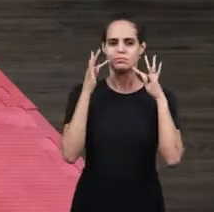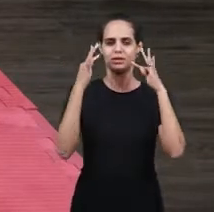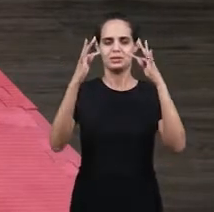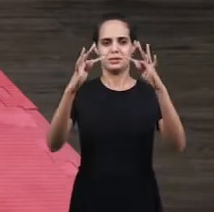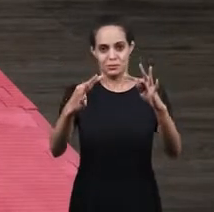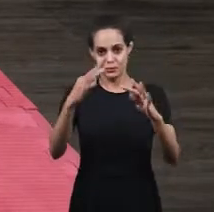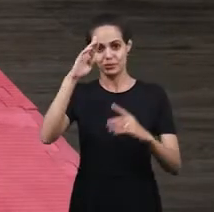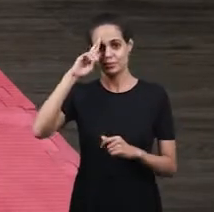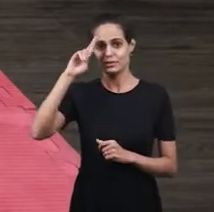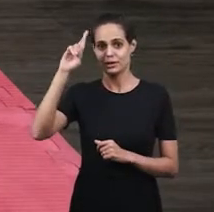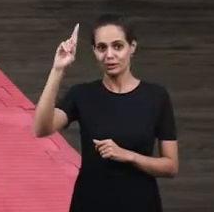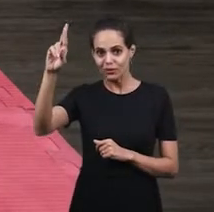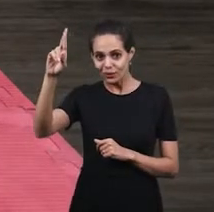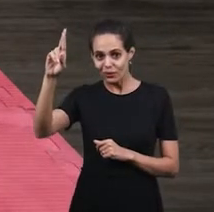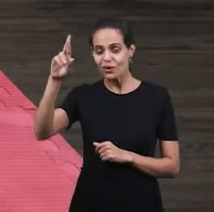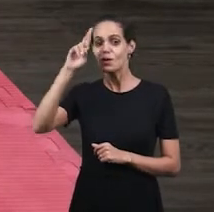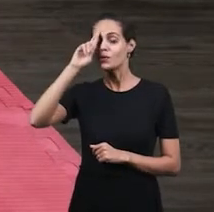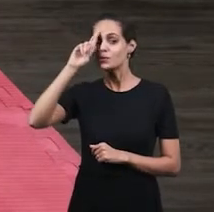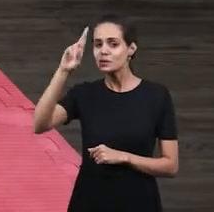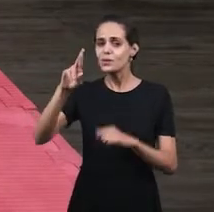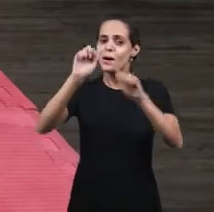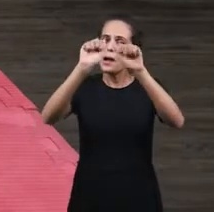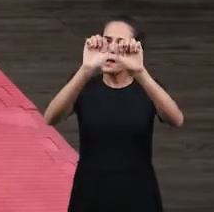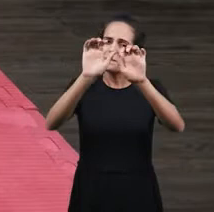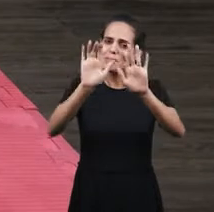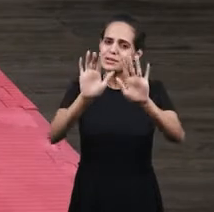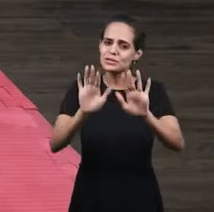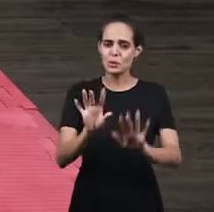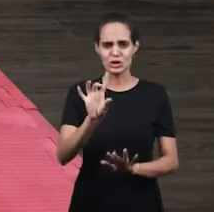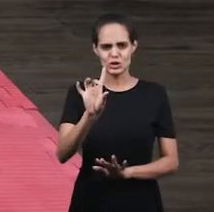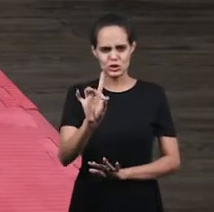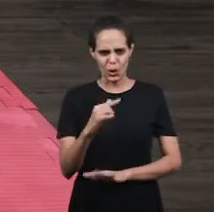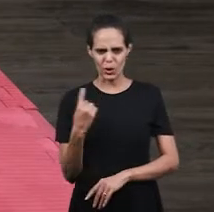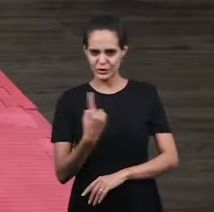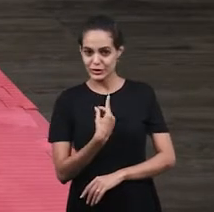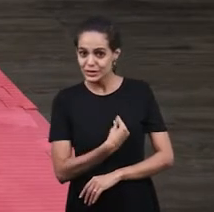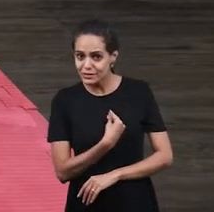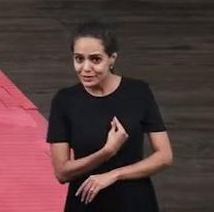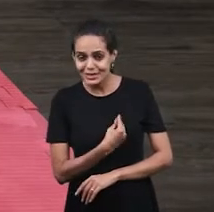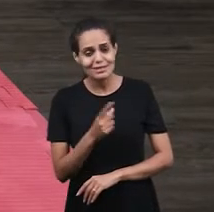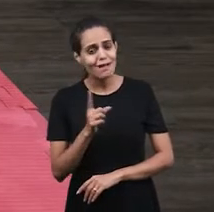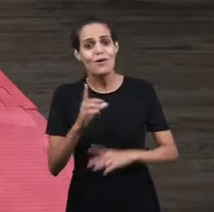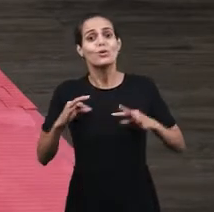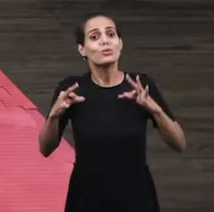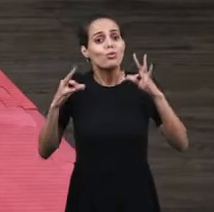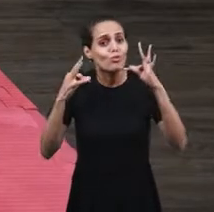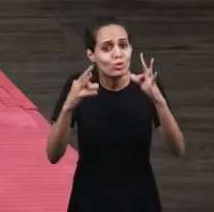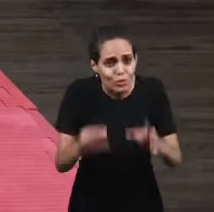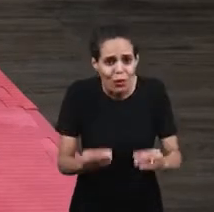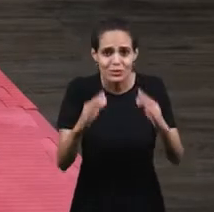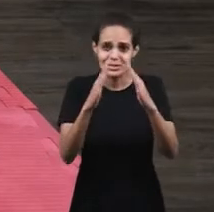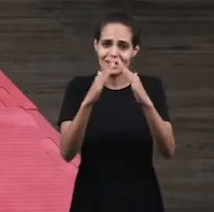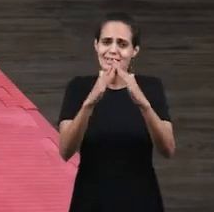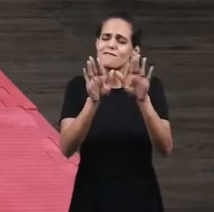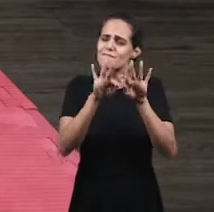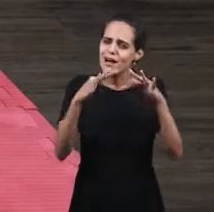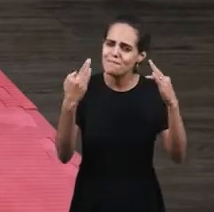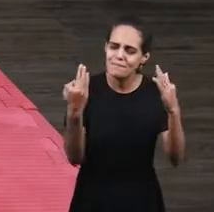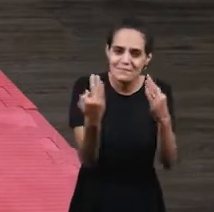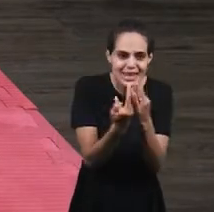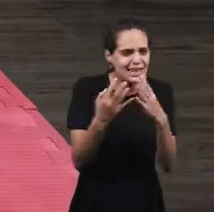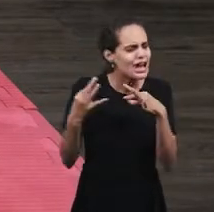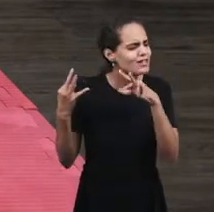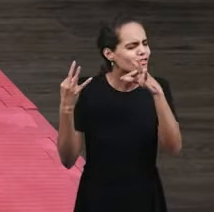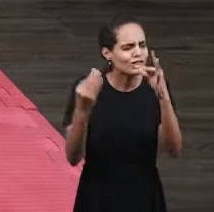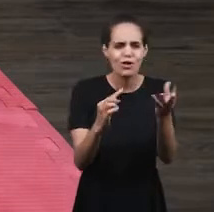damos buen testimonio del Señor, Él bendecirá no solo nuestras vidas, sino también nuestra casa,